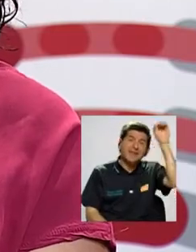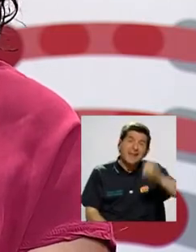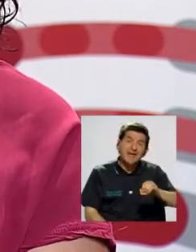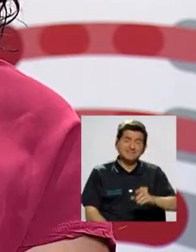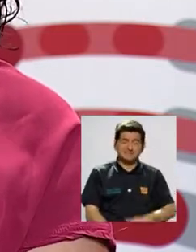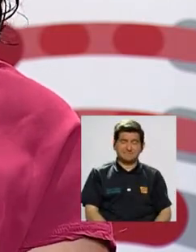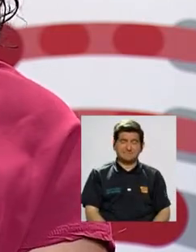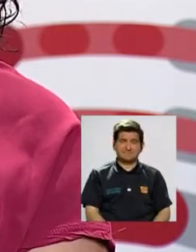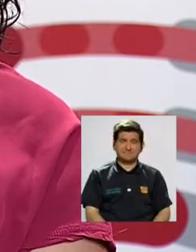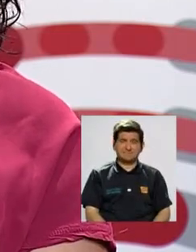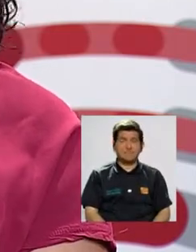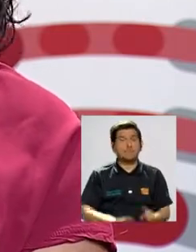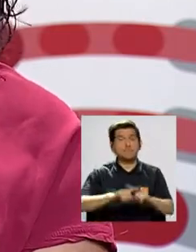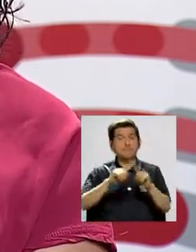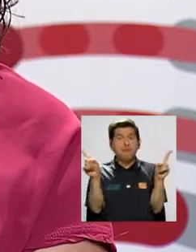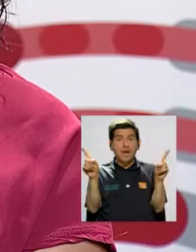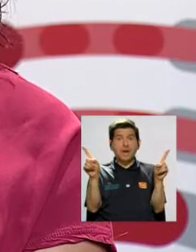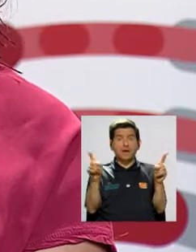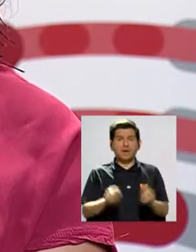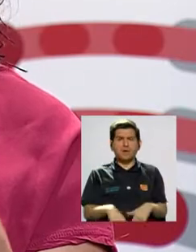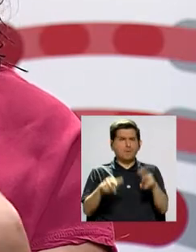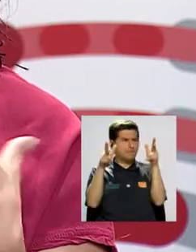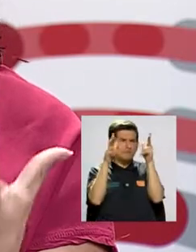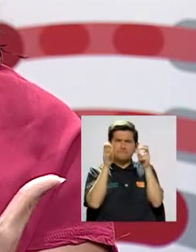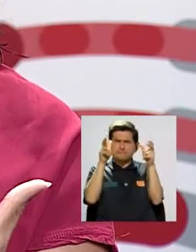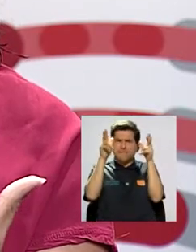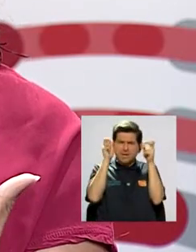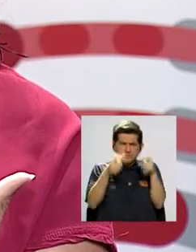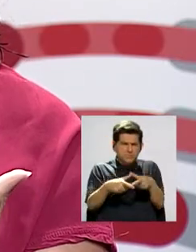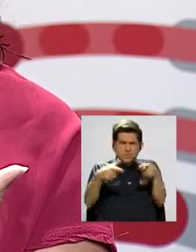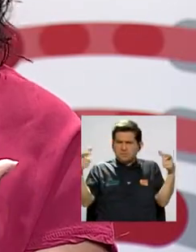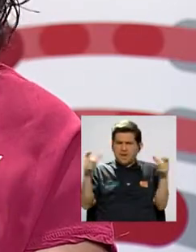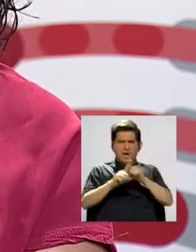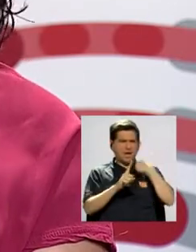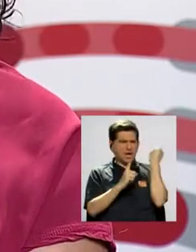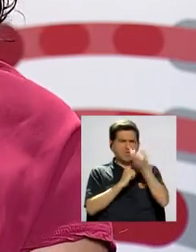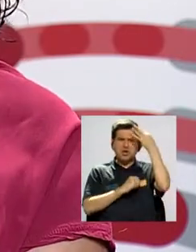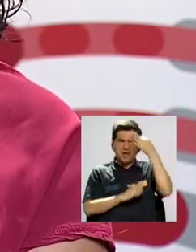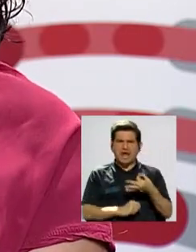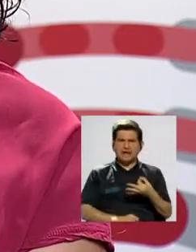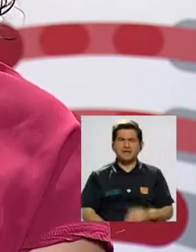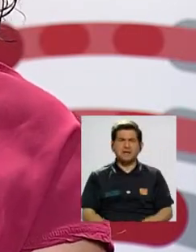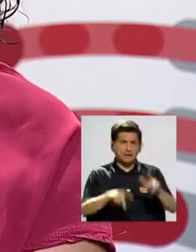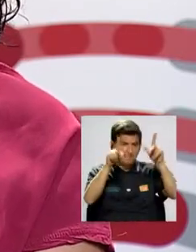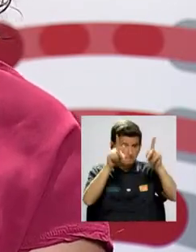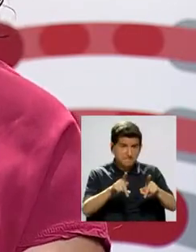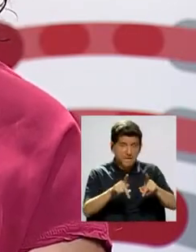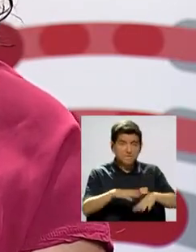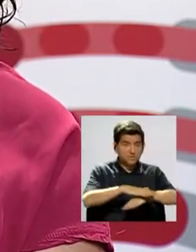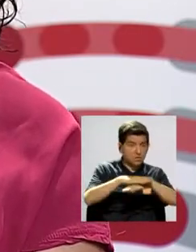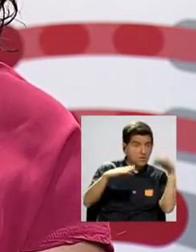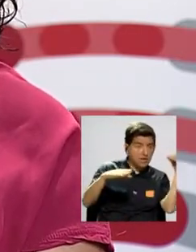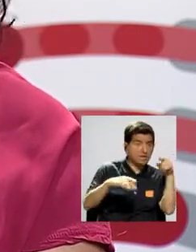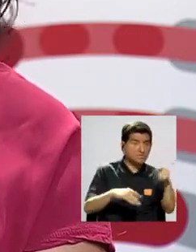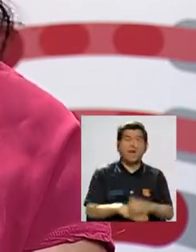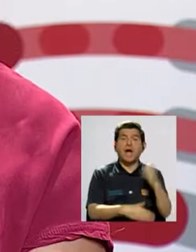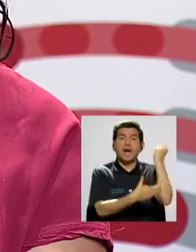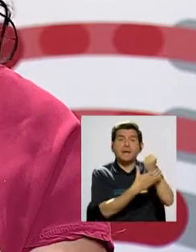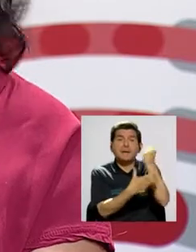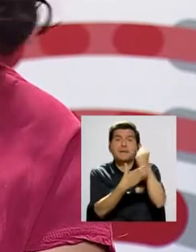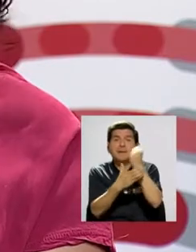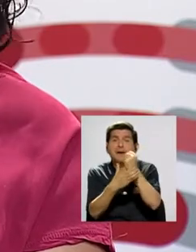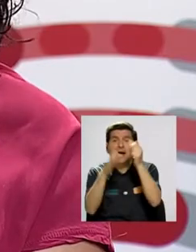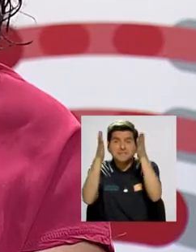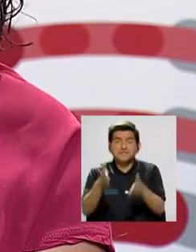3%. Y sin embargo, hay una percepción de una mayoría de la sociedad que creen que la gente que está saliendo son los que vienen a matar, pero no,